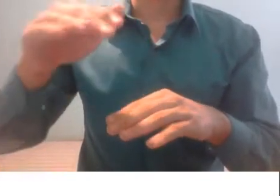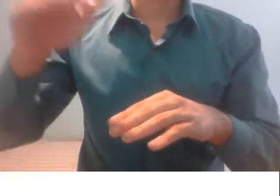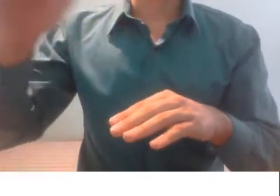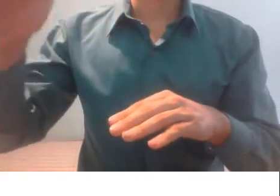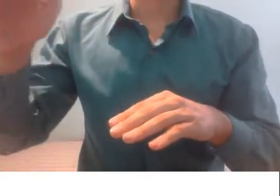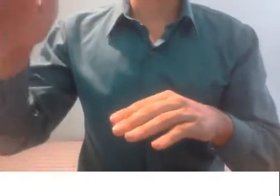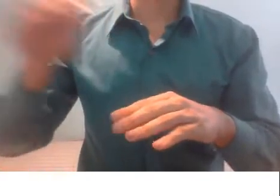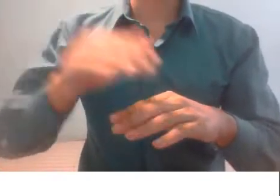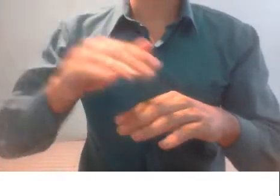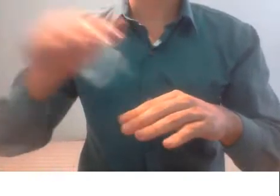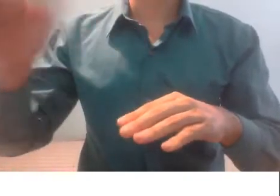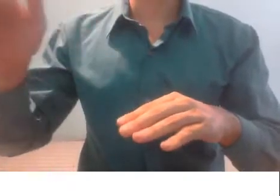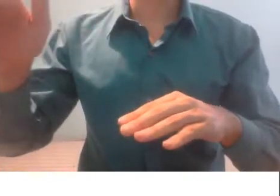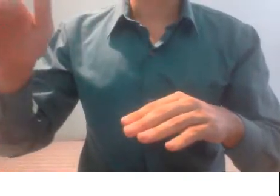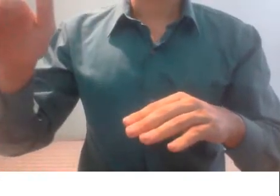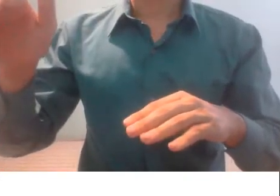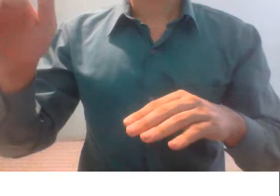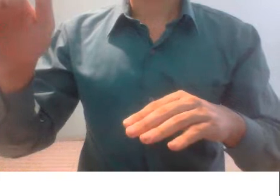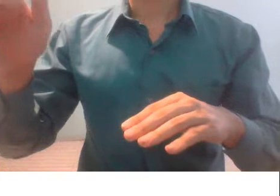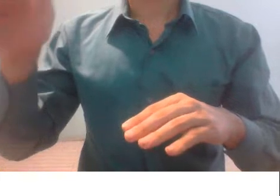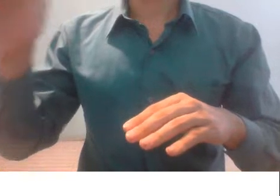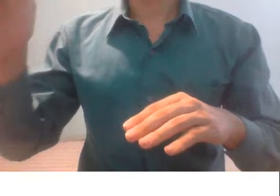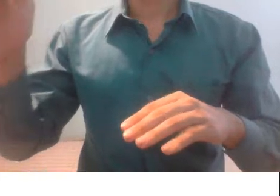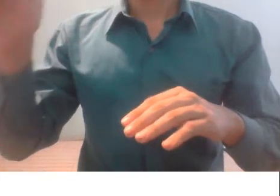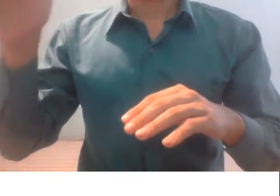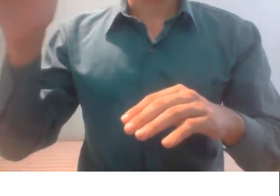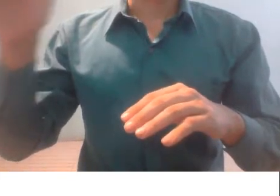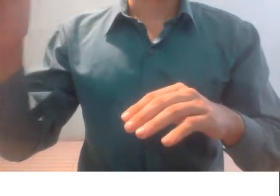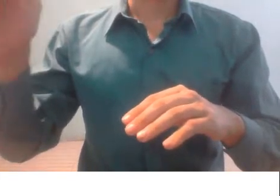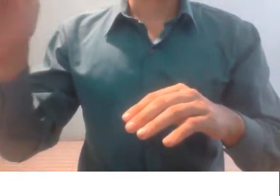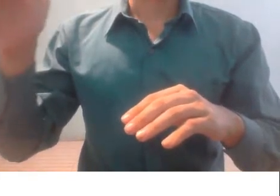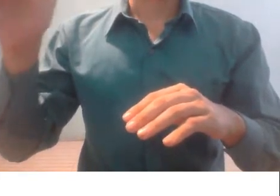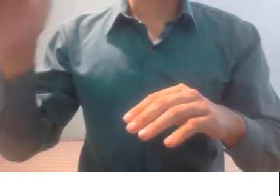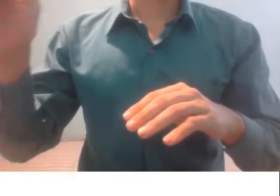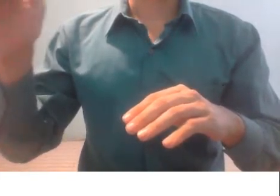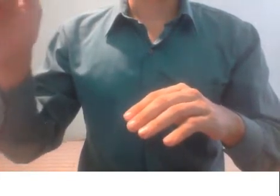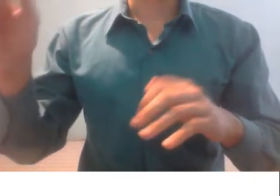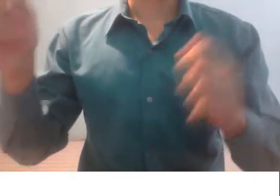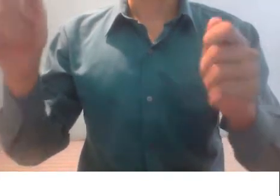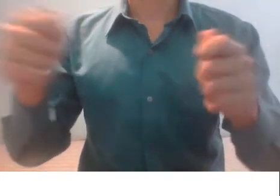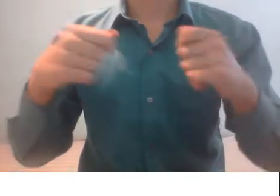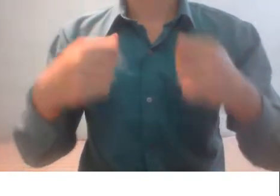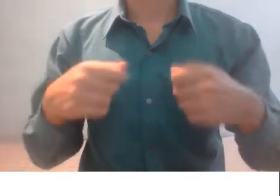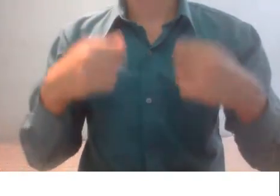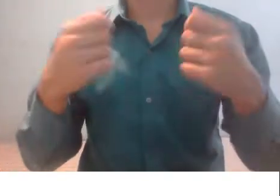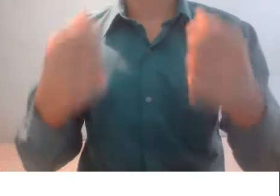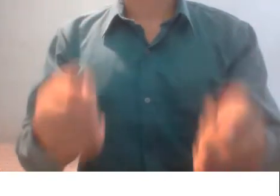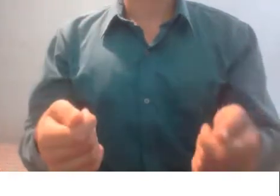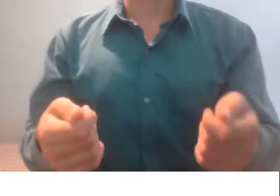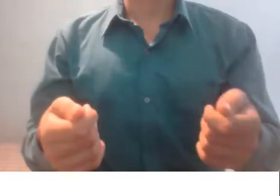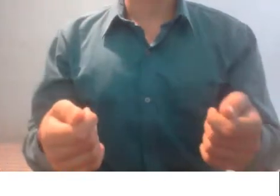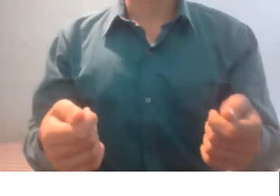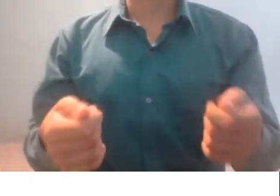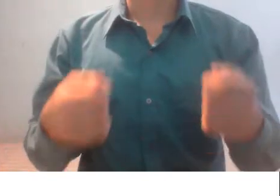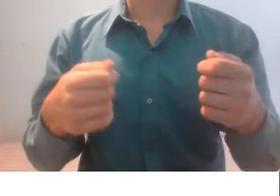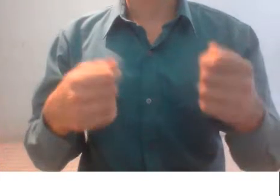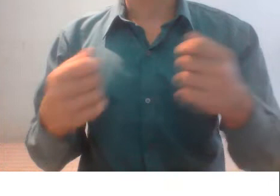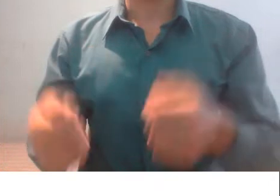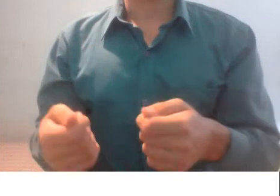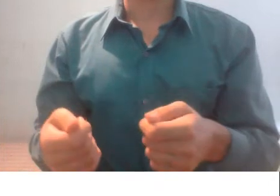creciera y se llegara al punto en el cual, pues bueno, pagarla fuera complicado. ¿Por qué? Porque no se están obteniendo los